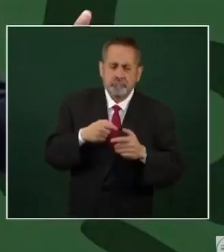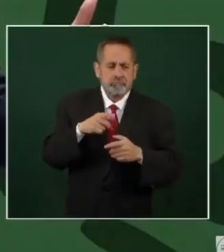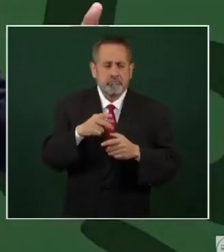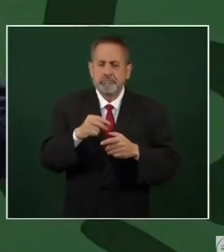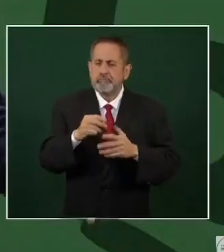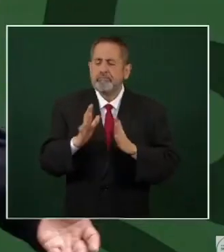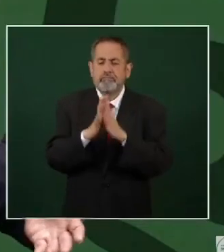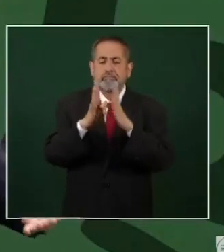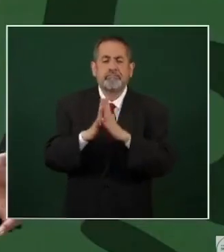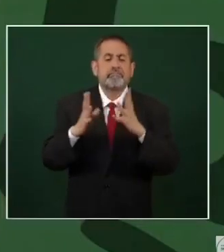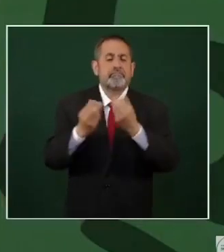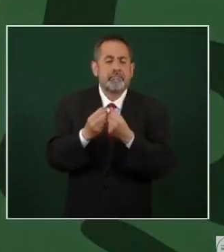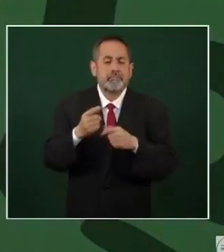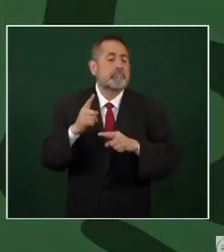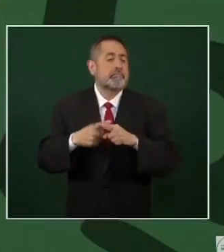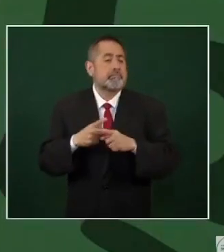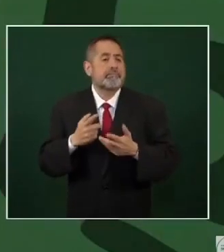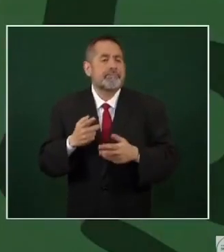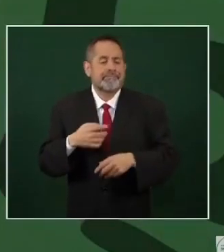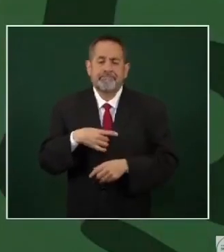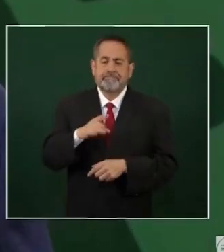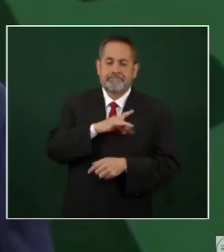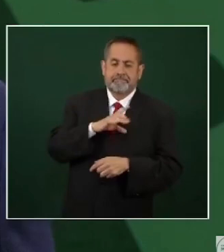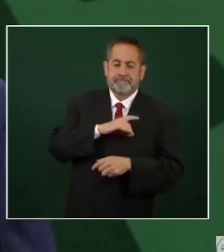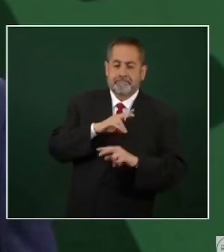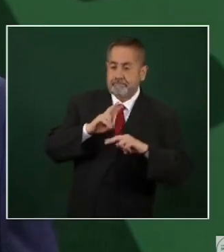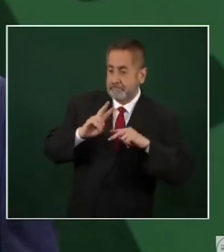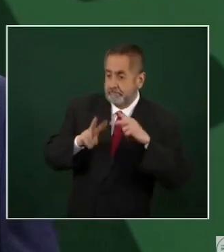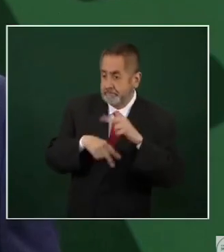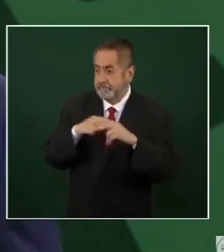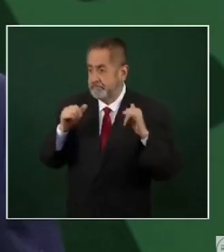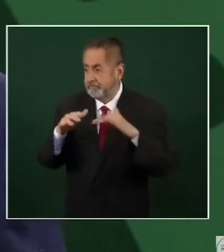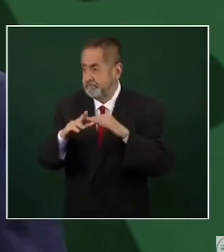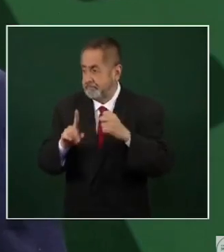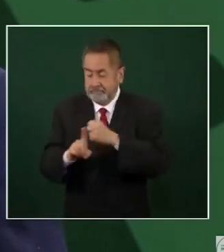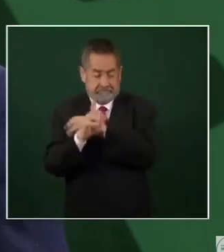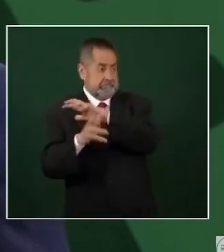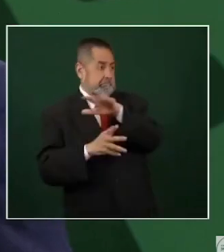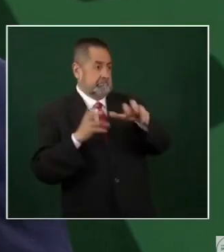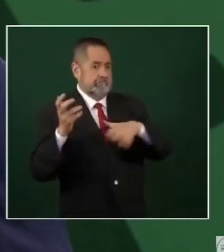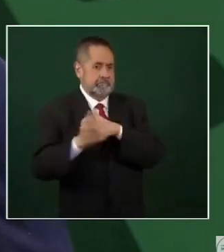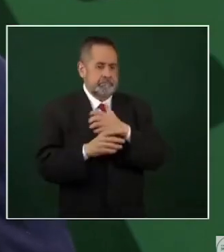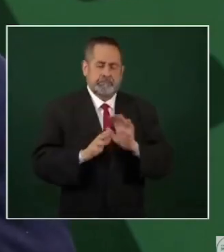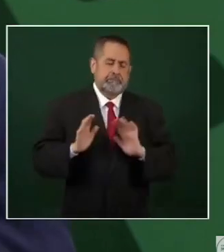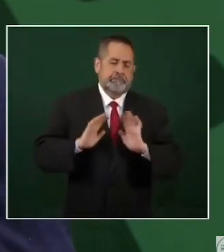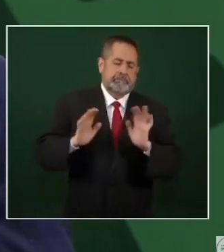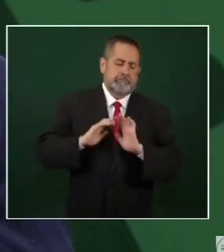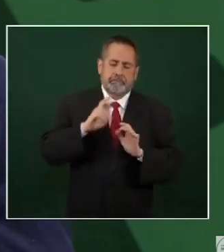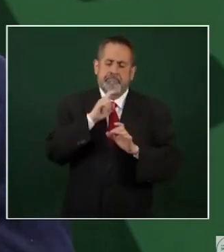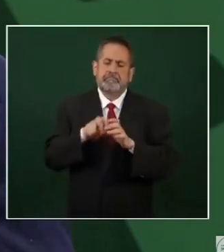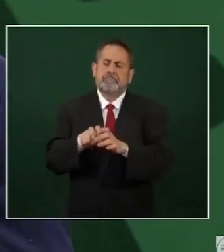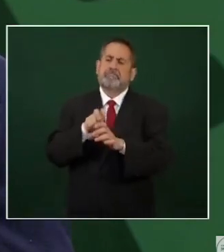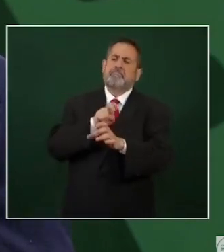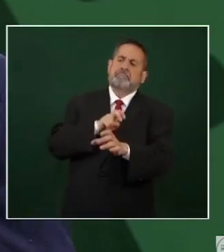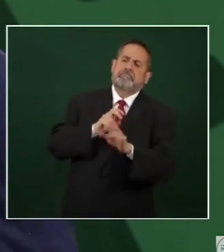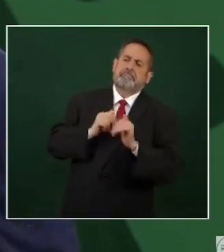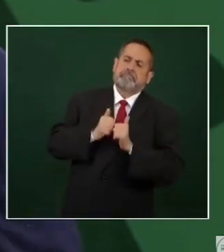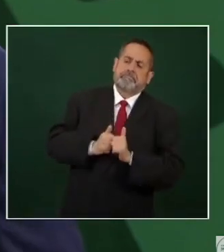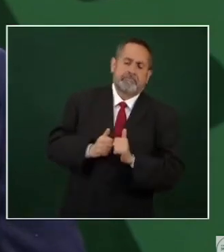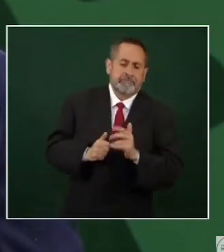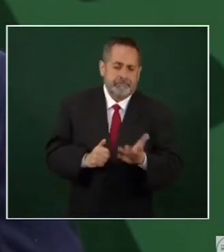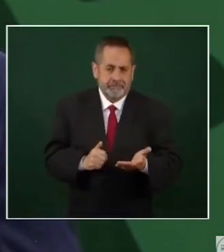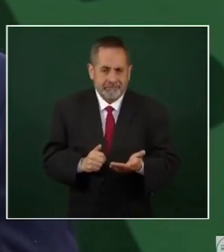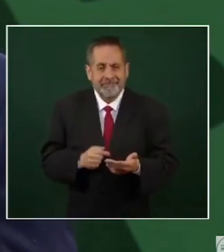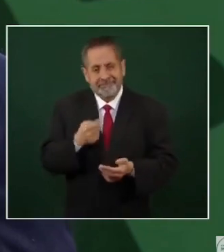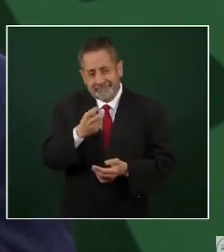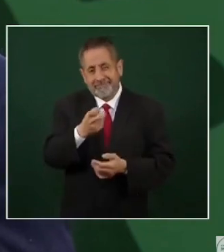participa porque tiene miedo. a la violencia que se